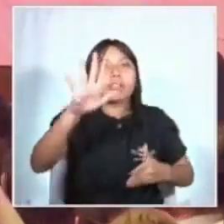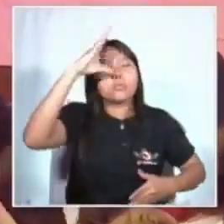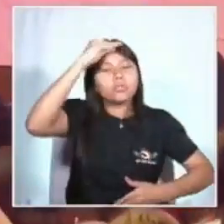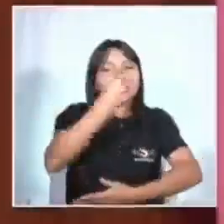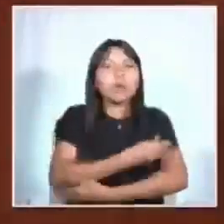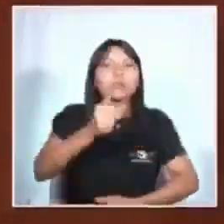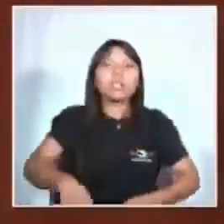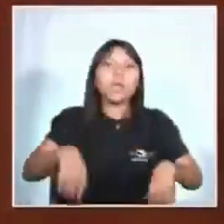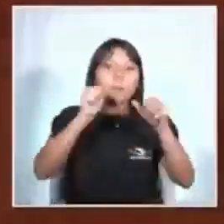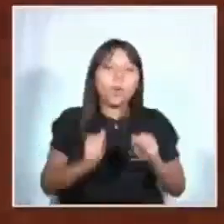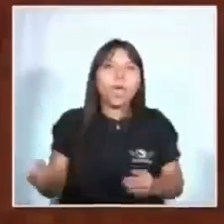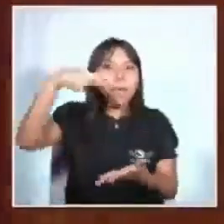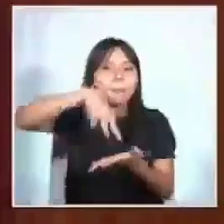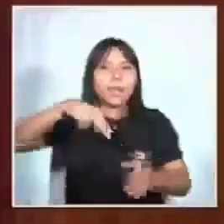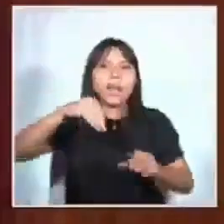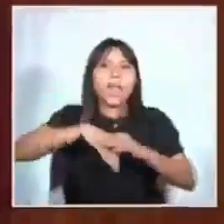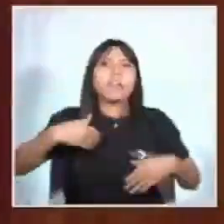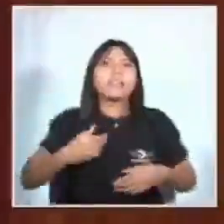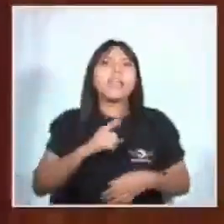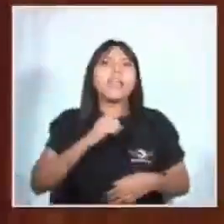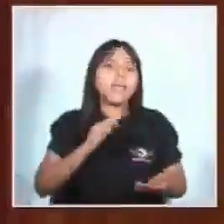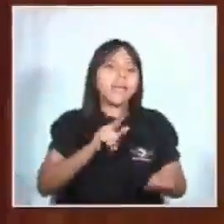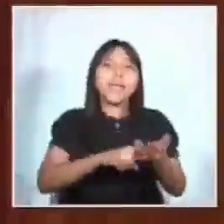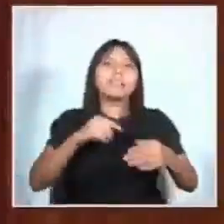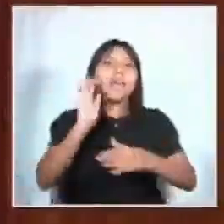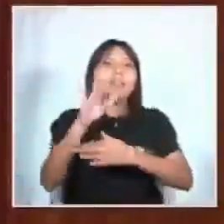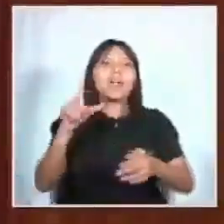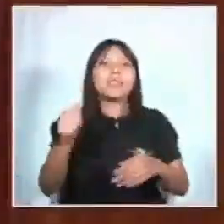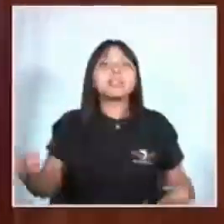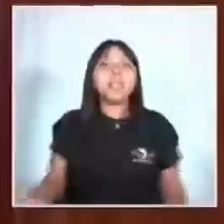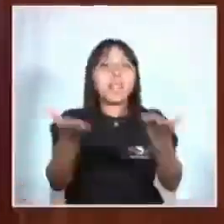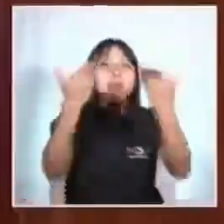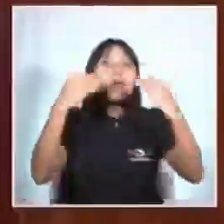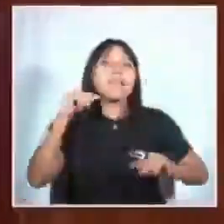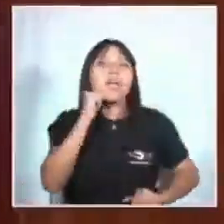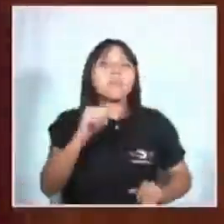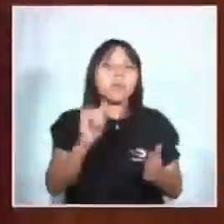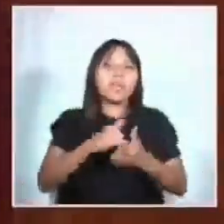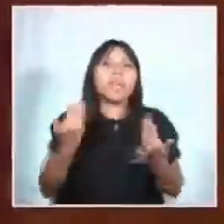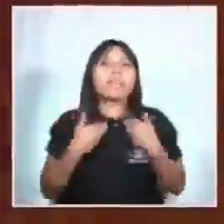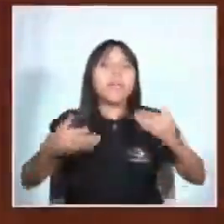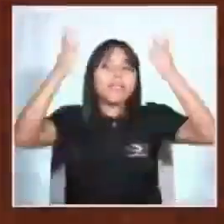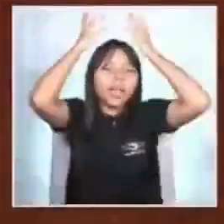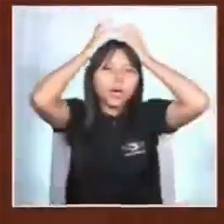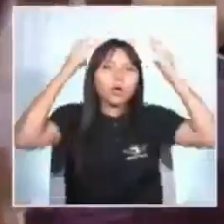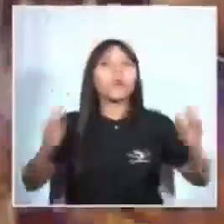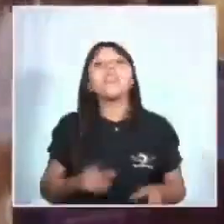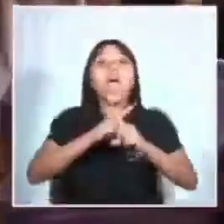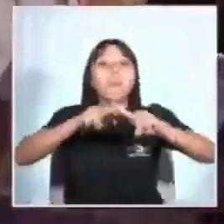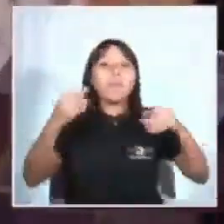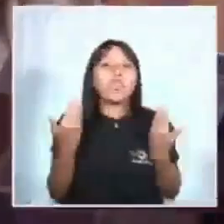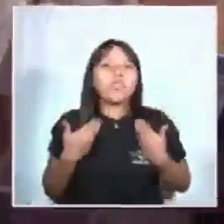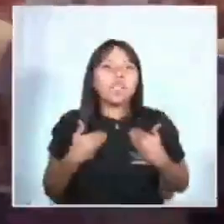parar. En esta tarde se levantan mujeres que tienen corona, pero tienen